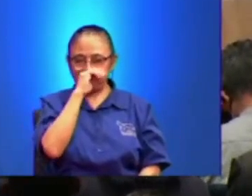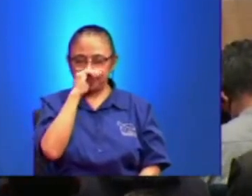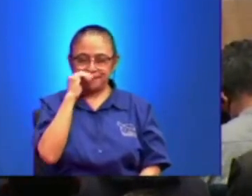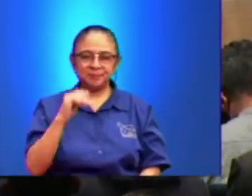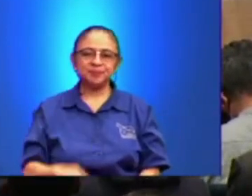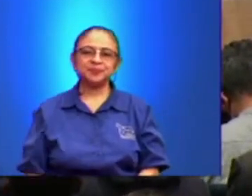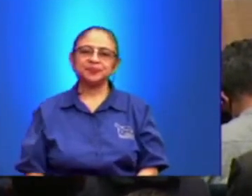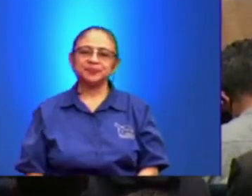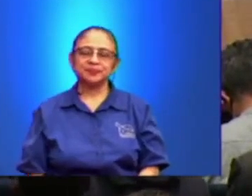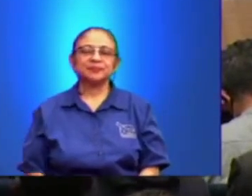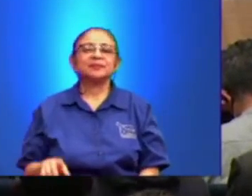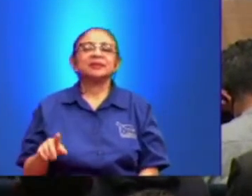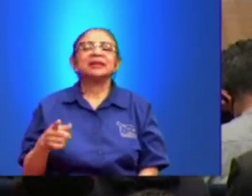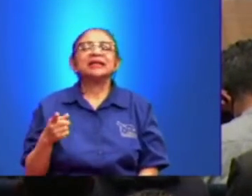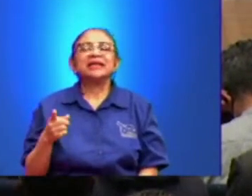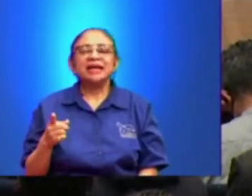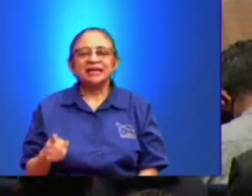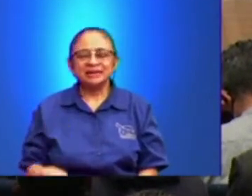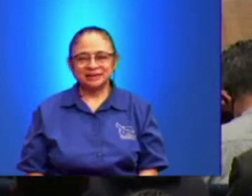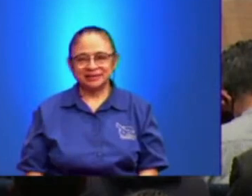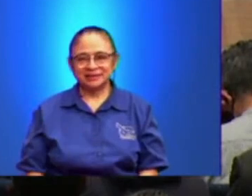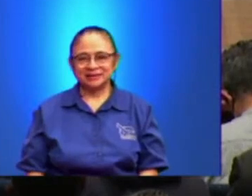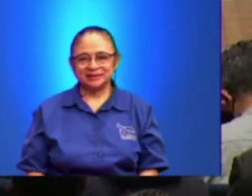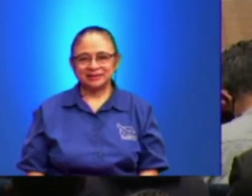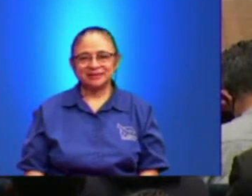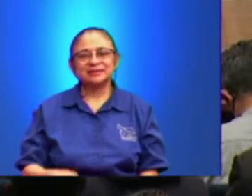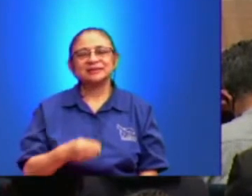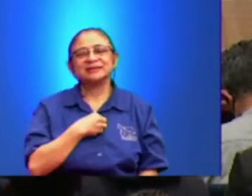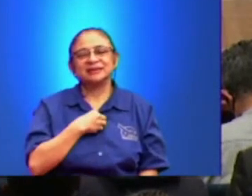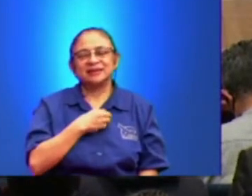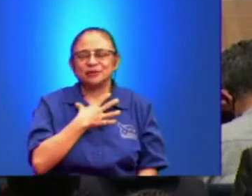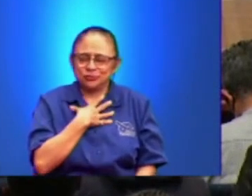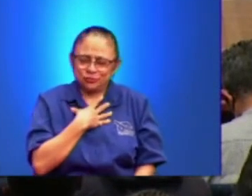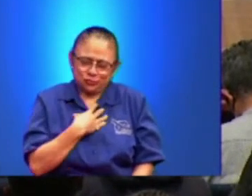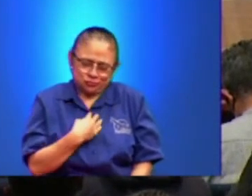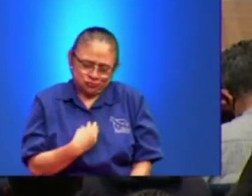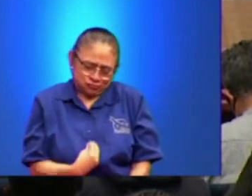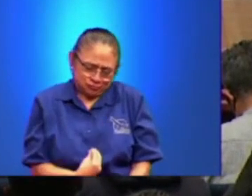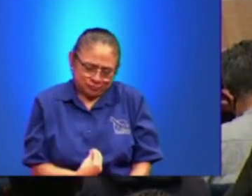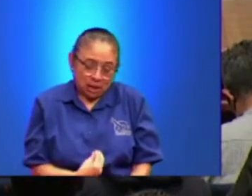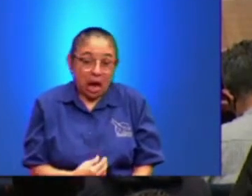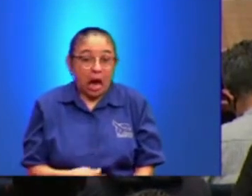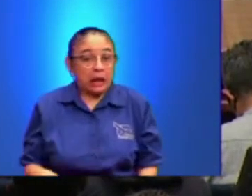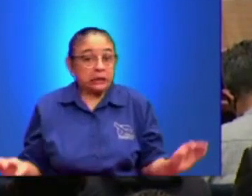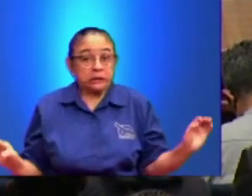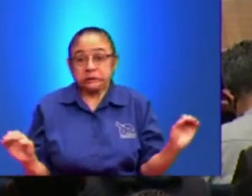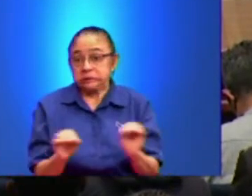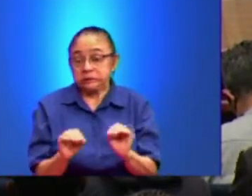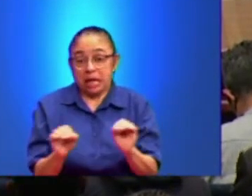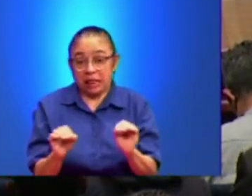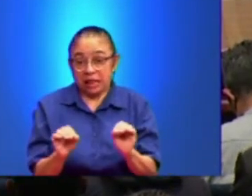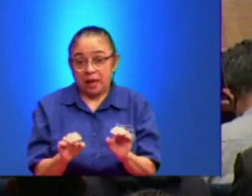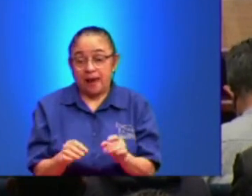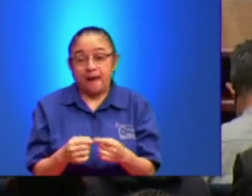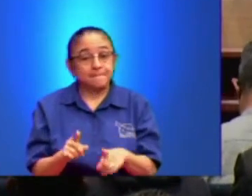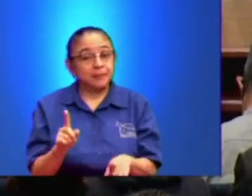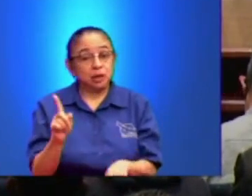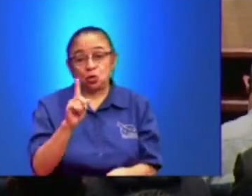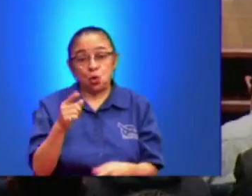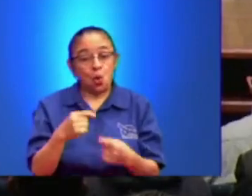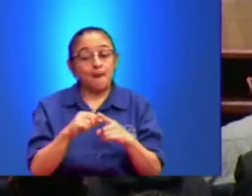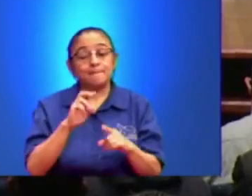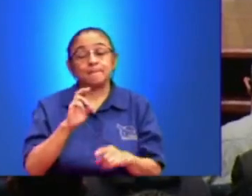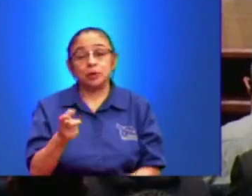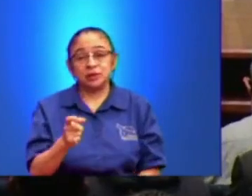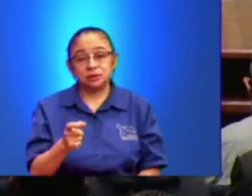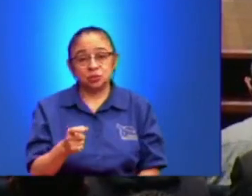a quién le va a gustar hermano amado sufrir a ninguno pero no por eso nos vamos a hacer de los